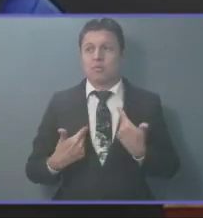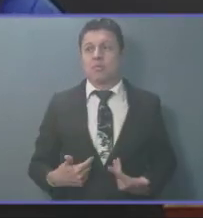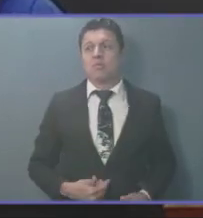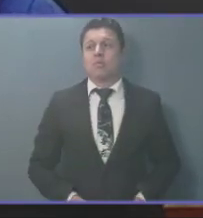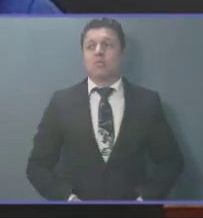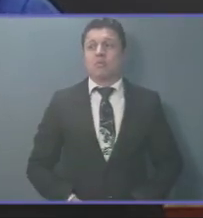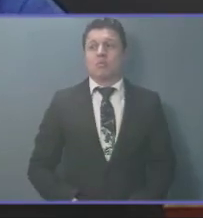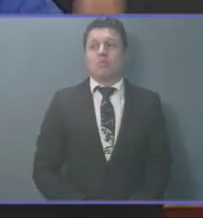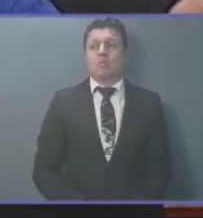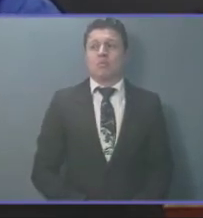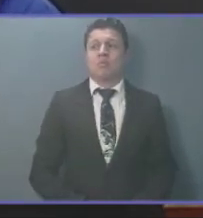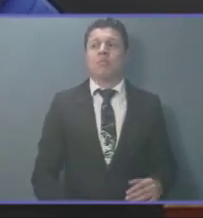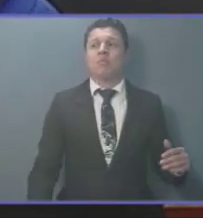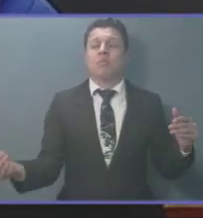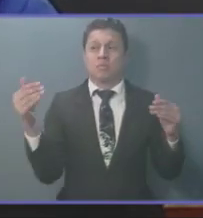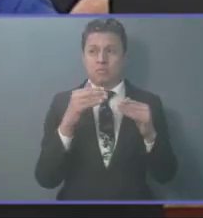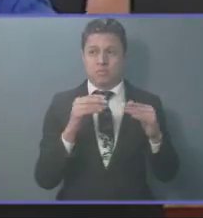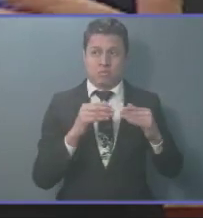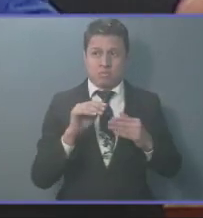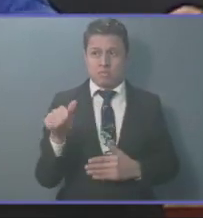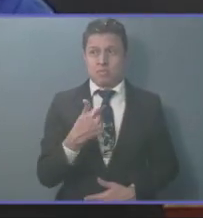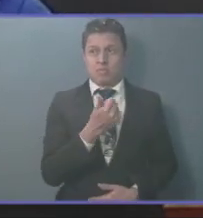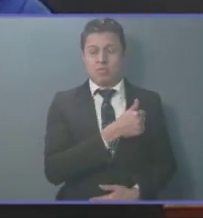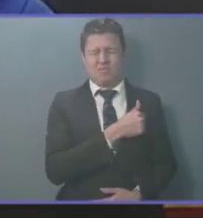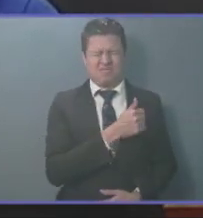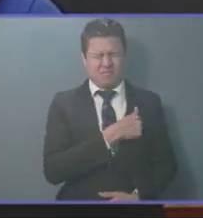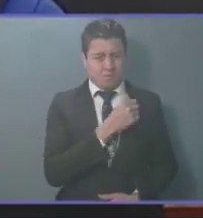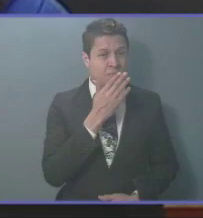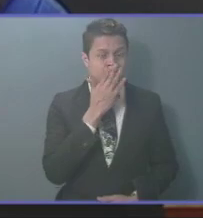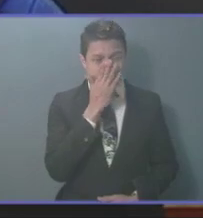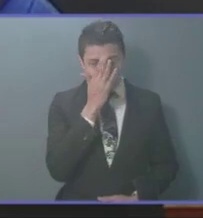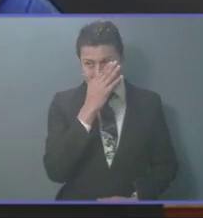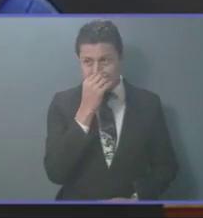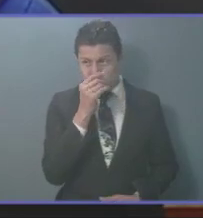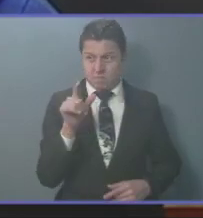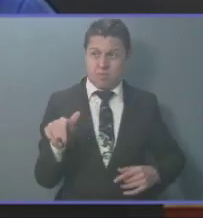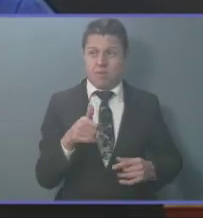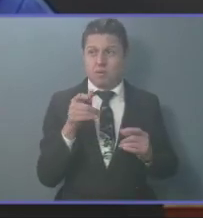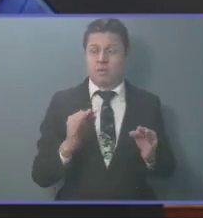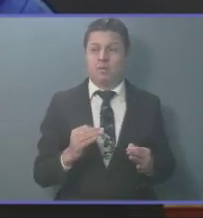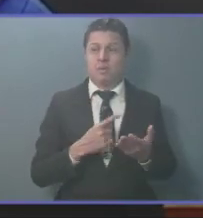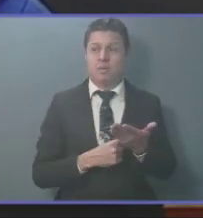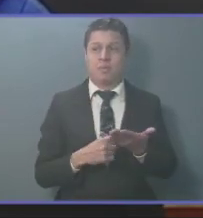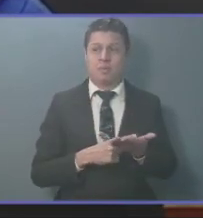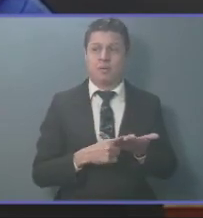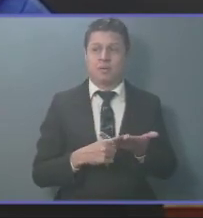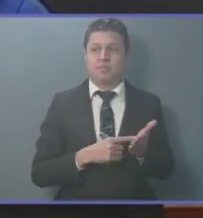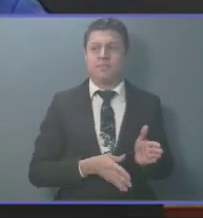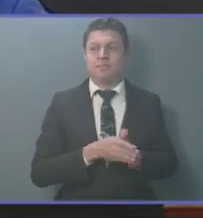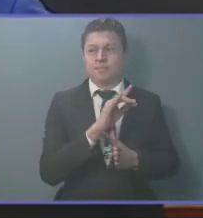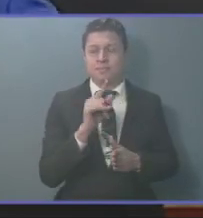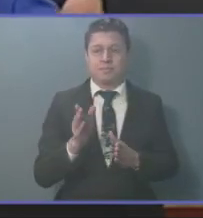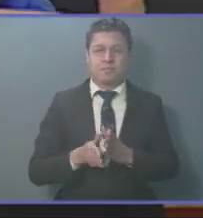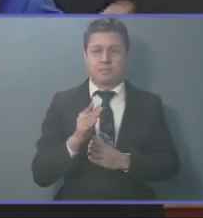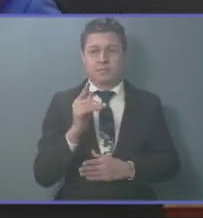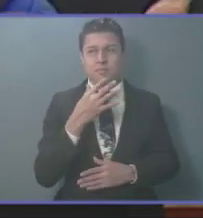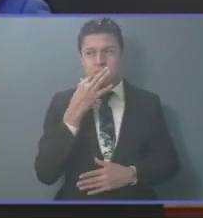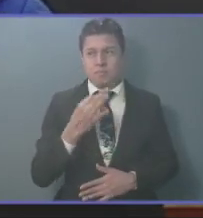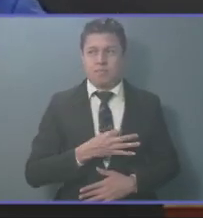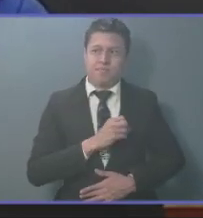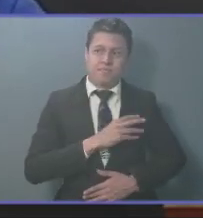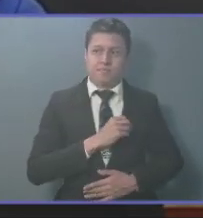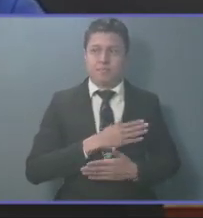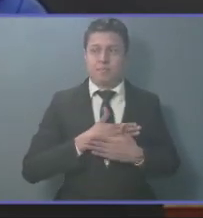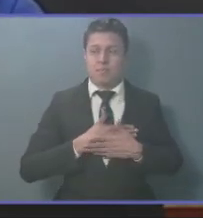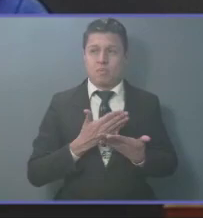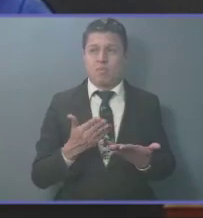presidente. Como también tiene otras opciones que son las del diálogo interinstitucional franco y de corazón